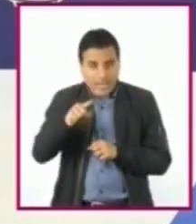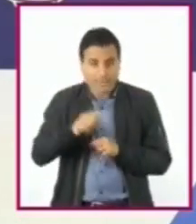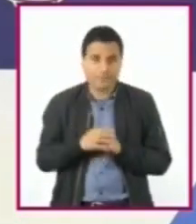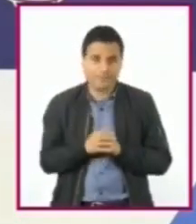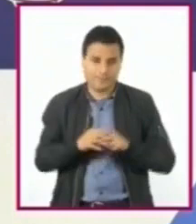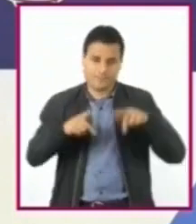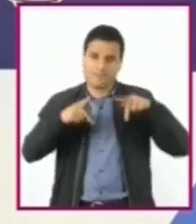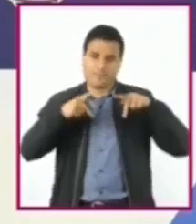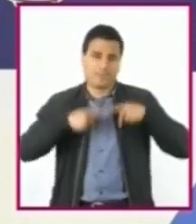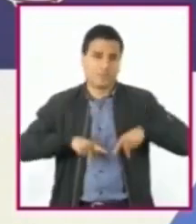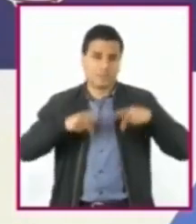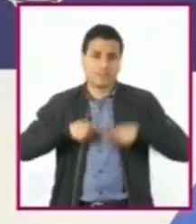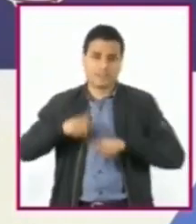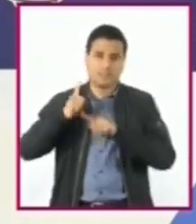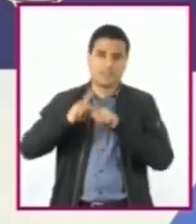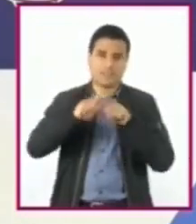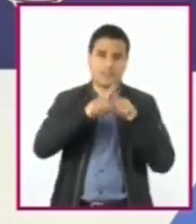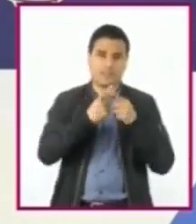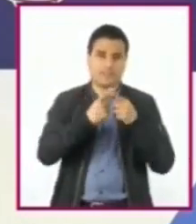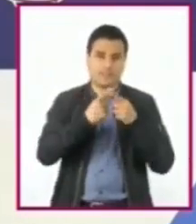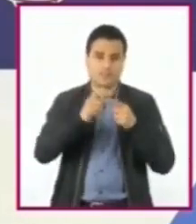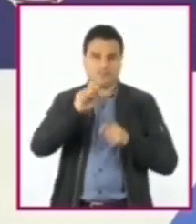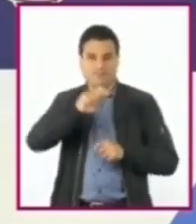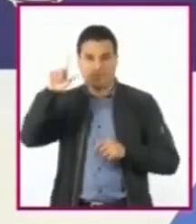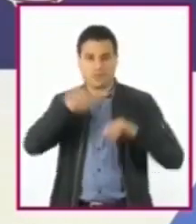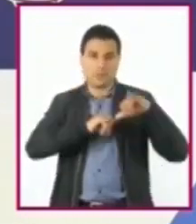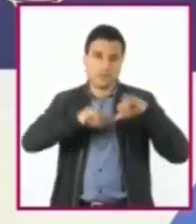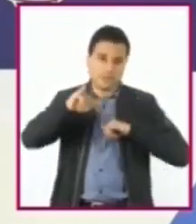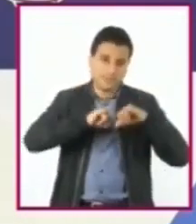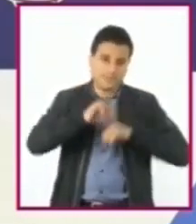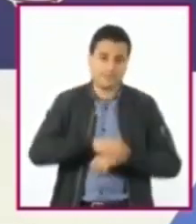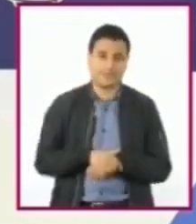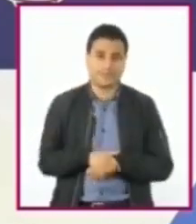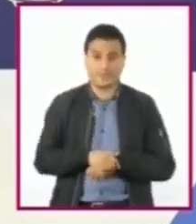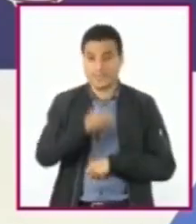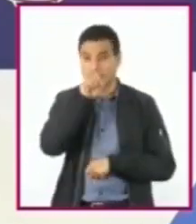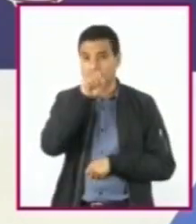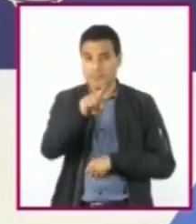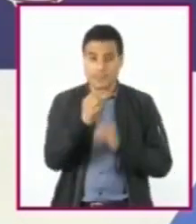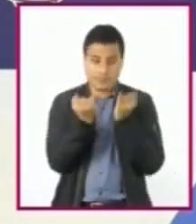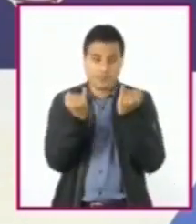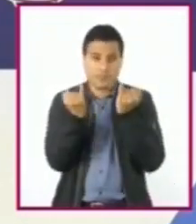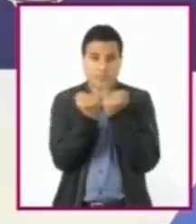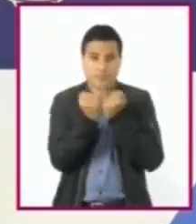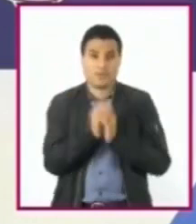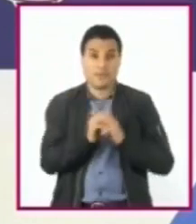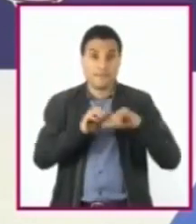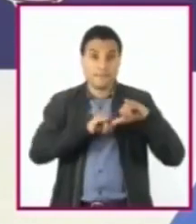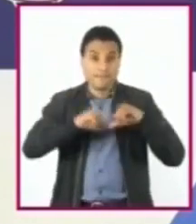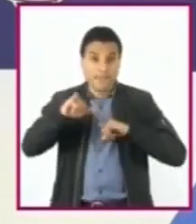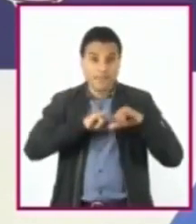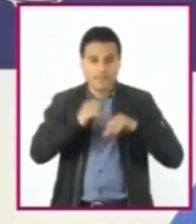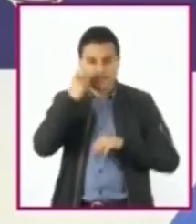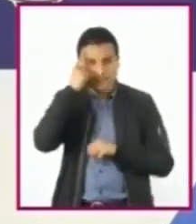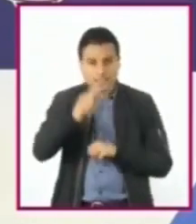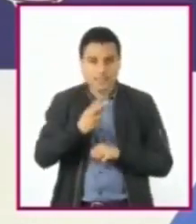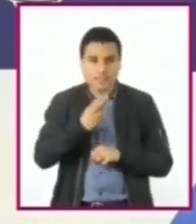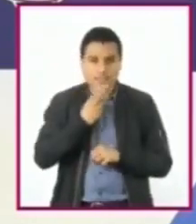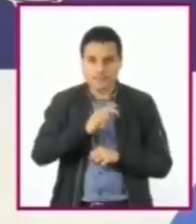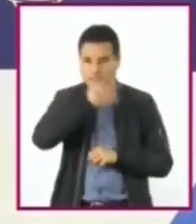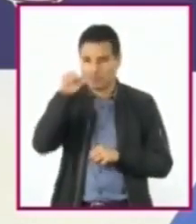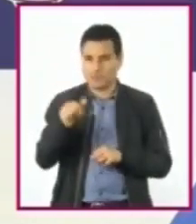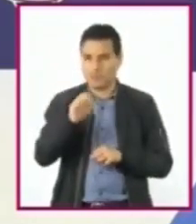áreas relacionadas con las ciencias de la Tierra y la geografía. Además de que son un elemento básico para